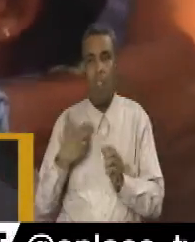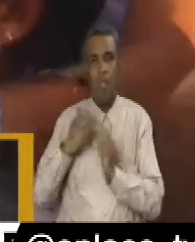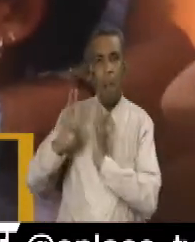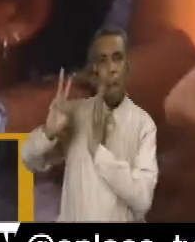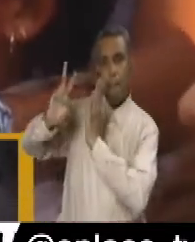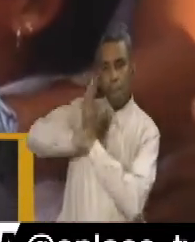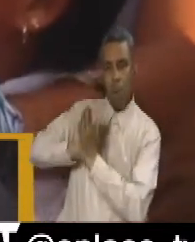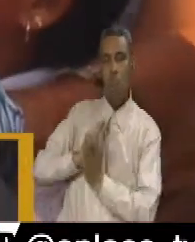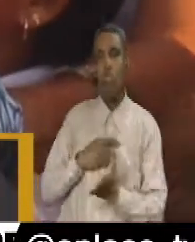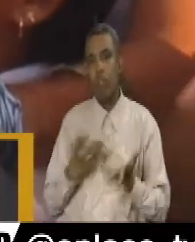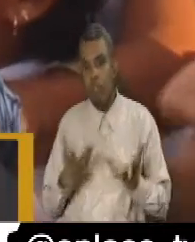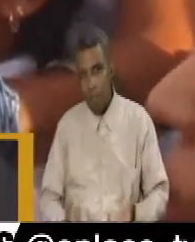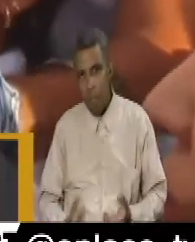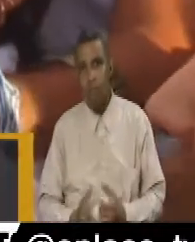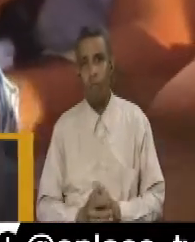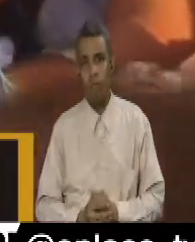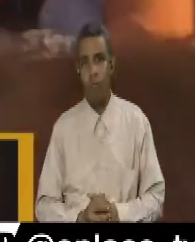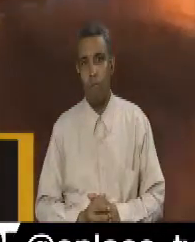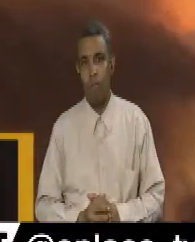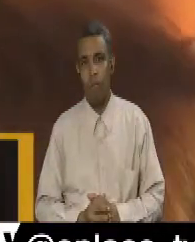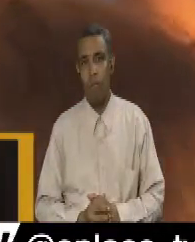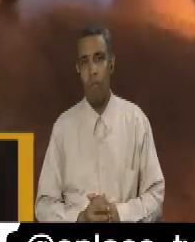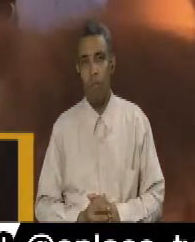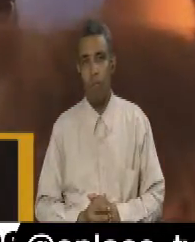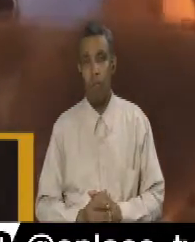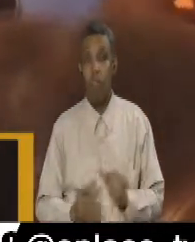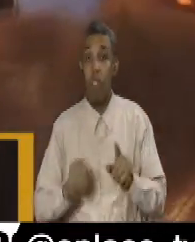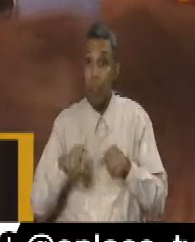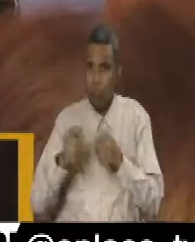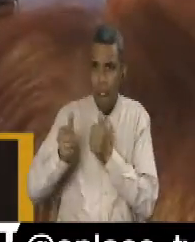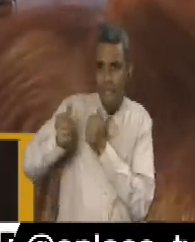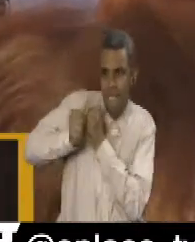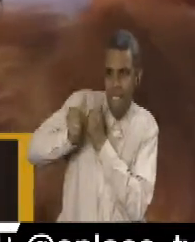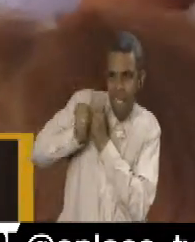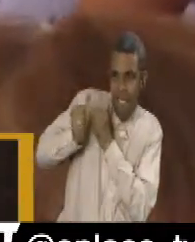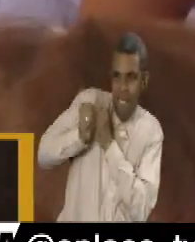y además me han perseguido